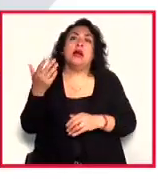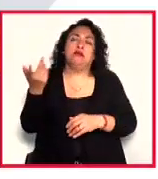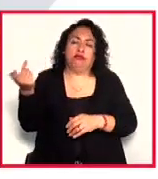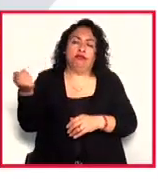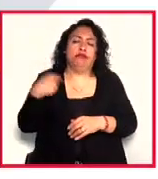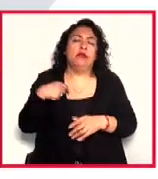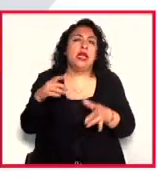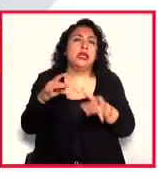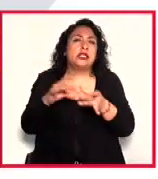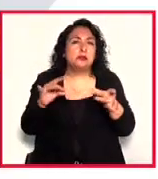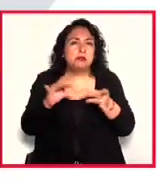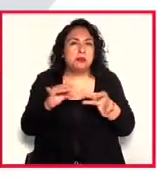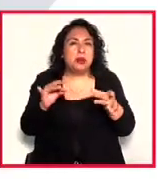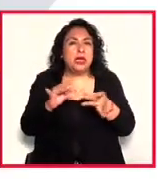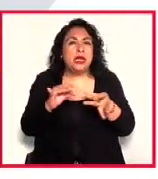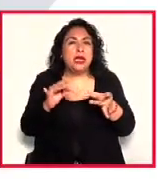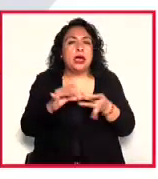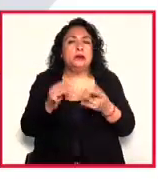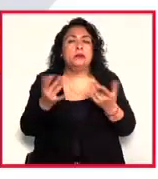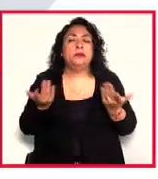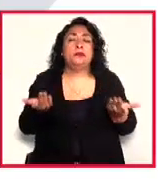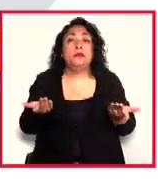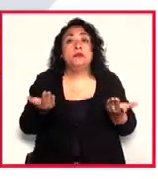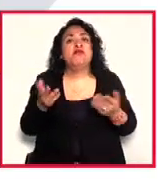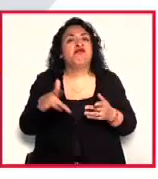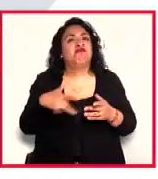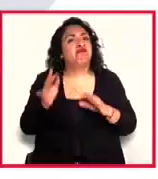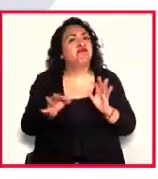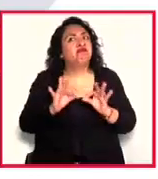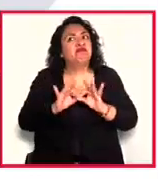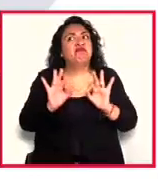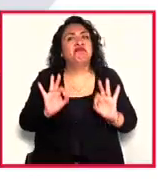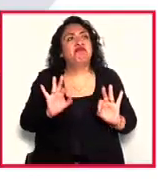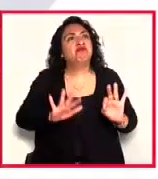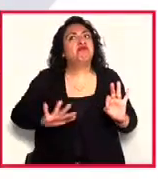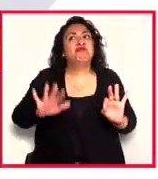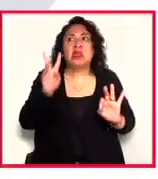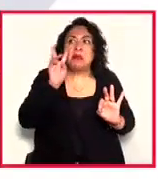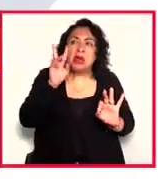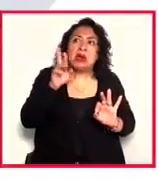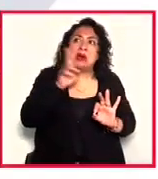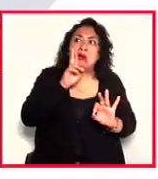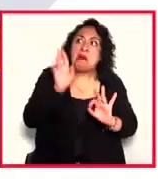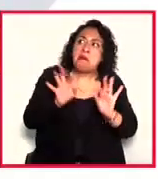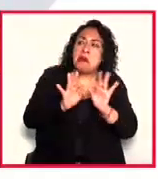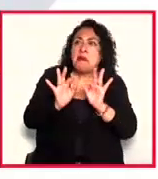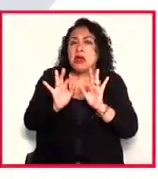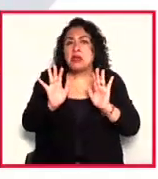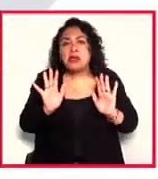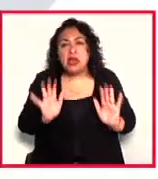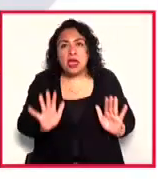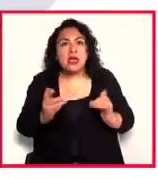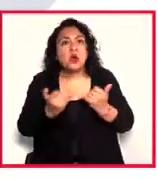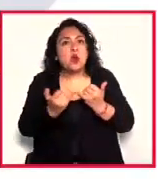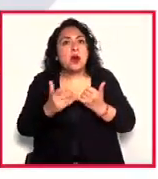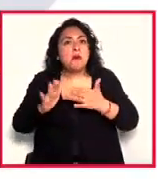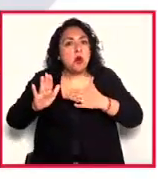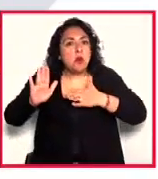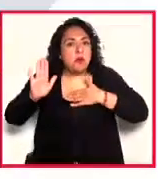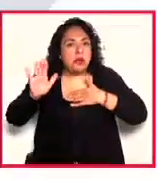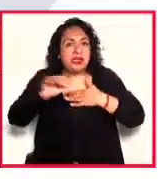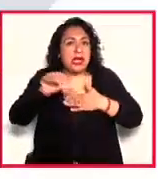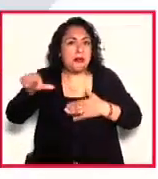manifestado, está satisfecho con los resultados y está satisfecho con la promesa que le hizo a su